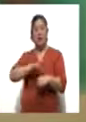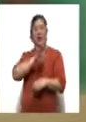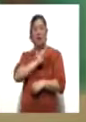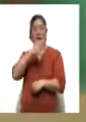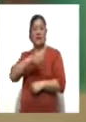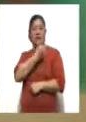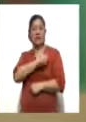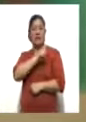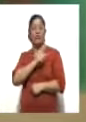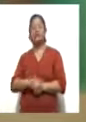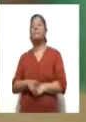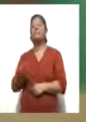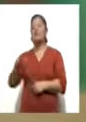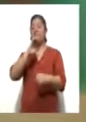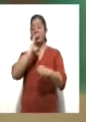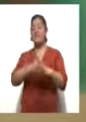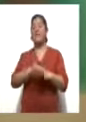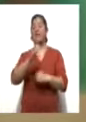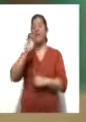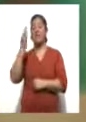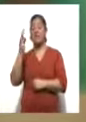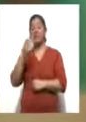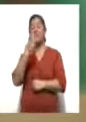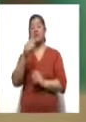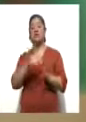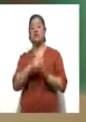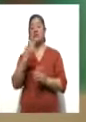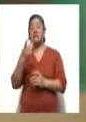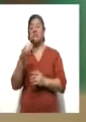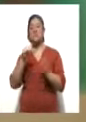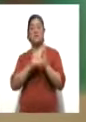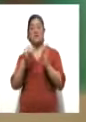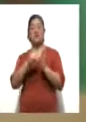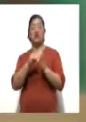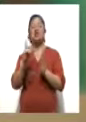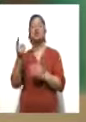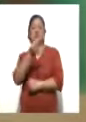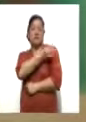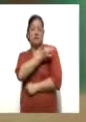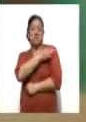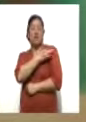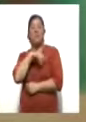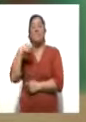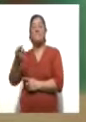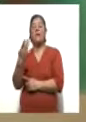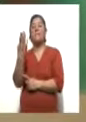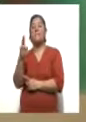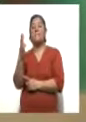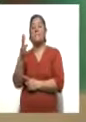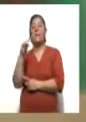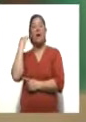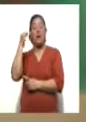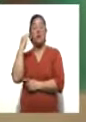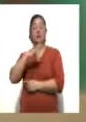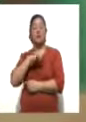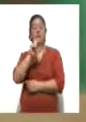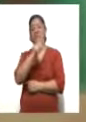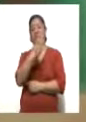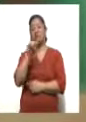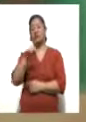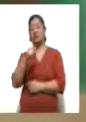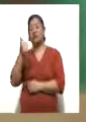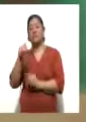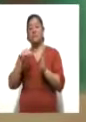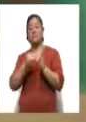concluir febrero, habrán llegado 3.3 millones de biológicos. Para marzo arribarán 23.6 millones, en abril